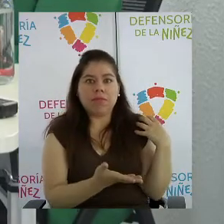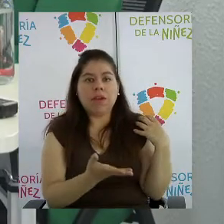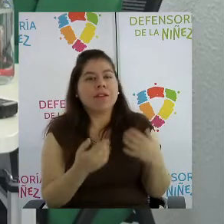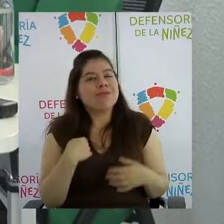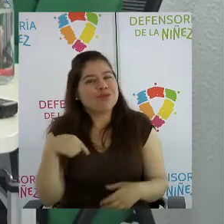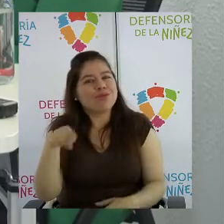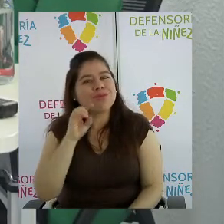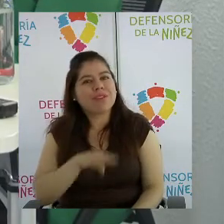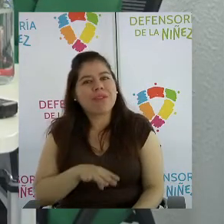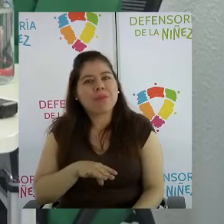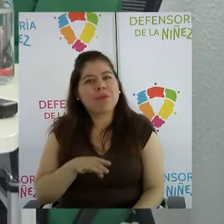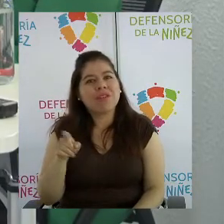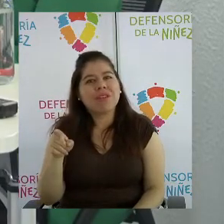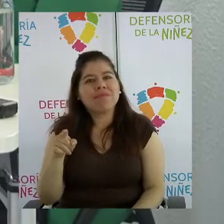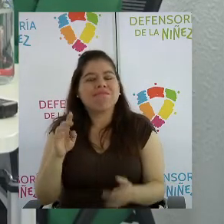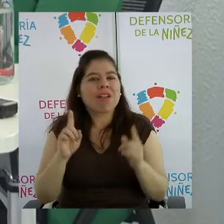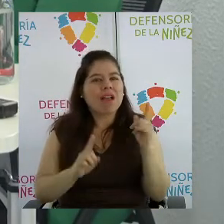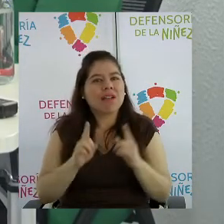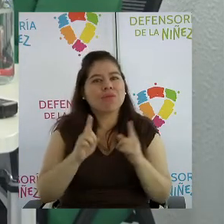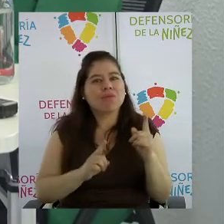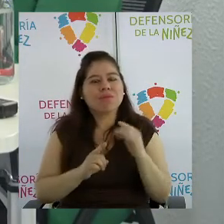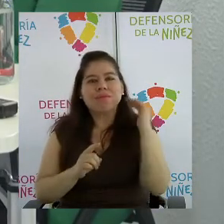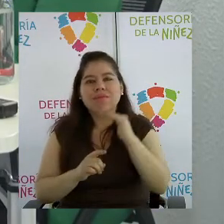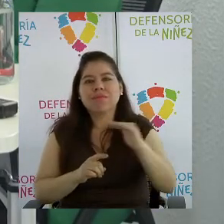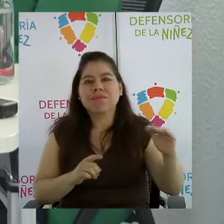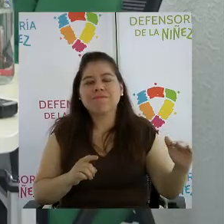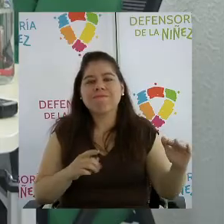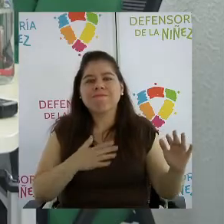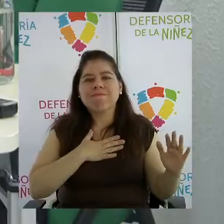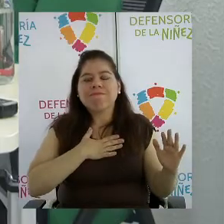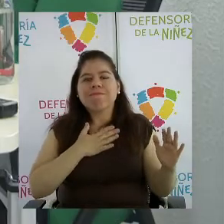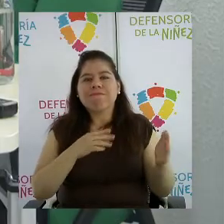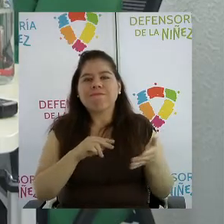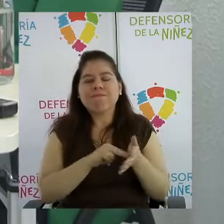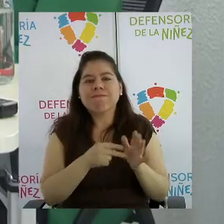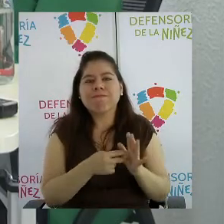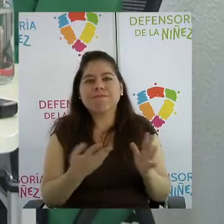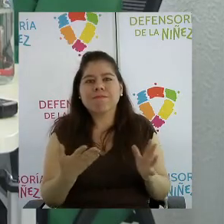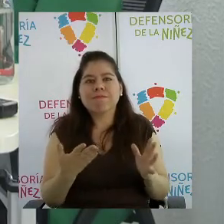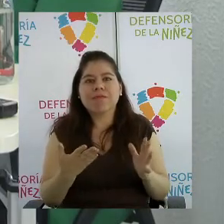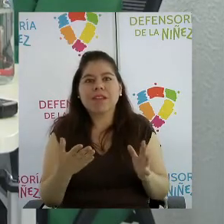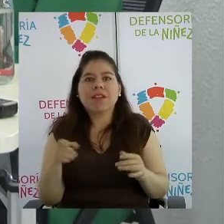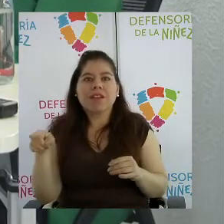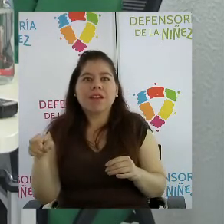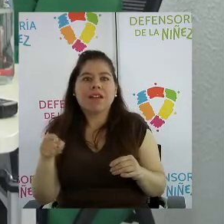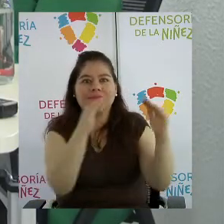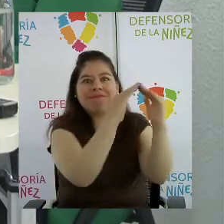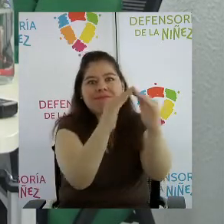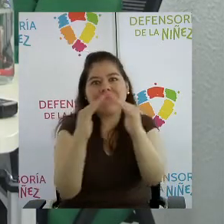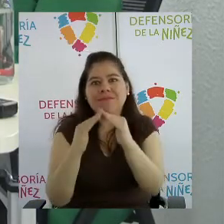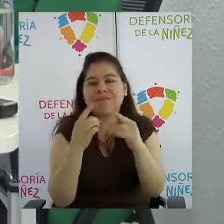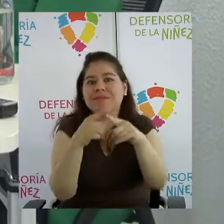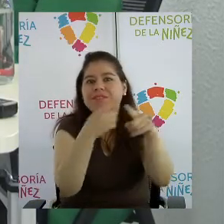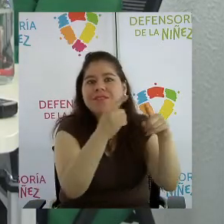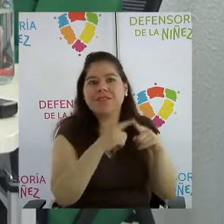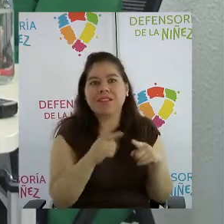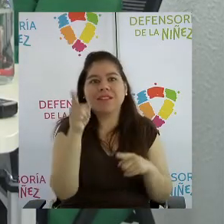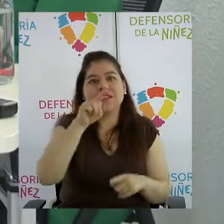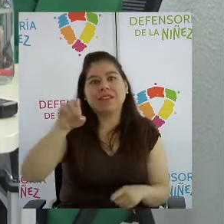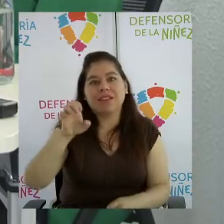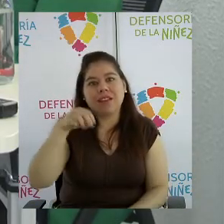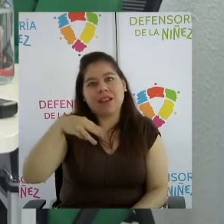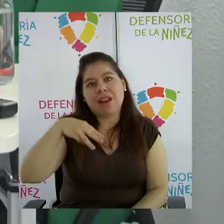con la situación de afectación que se relaciona con quienes están bajo el alero de las residencias del Servicio Nacional de Menores o de los